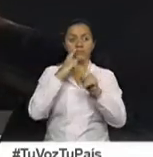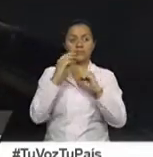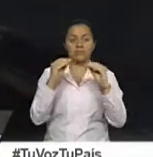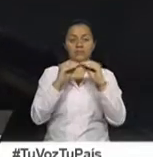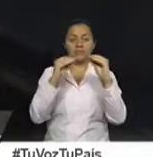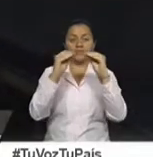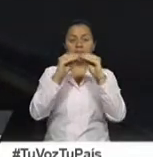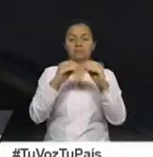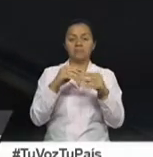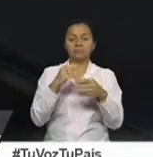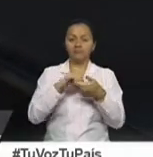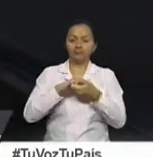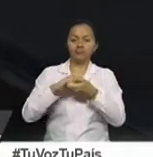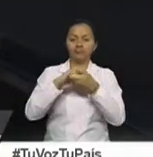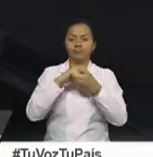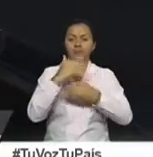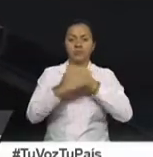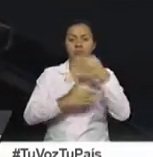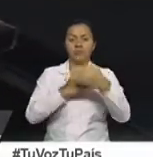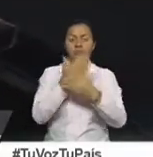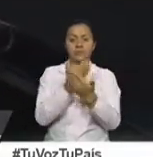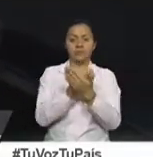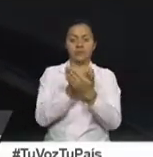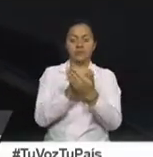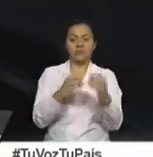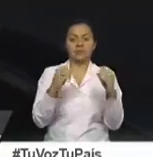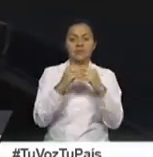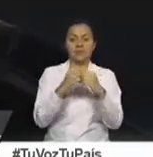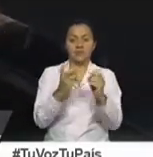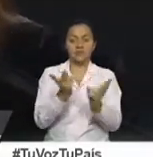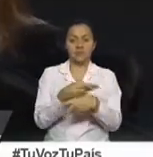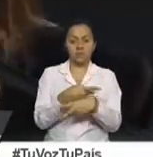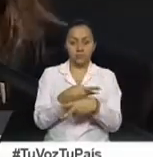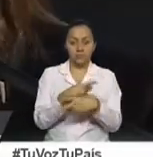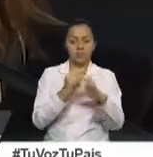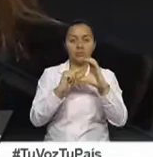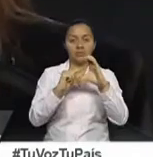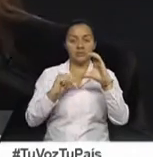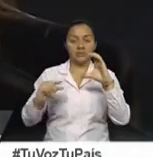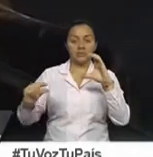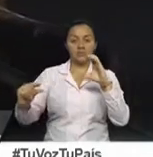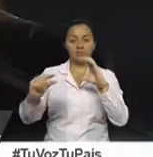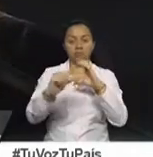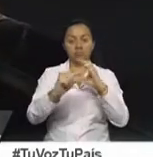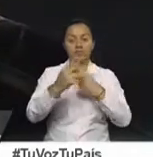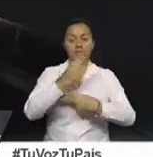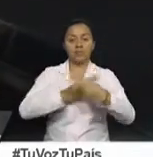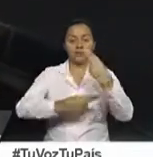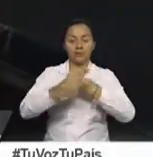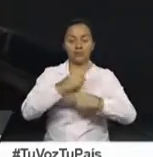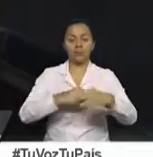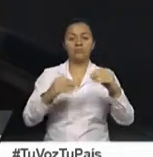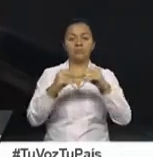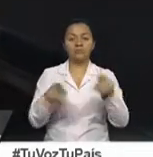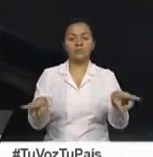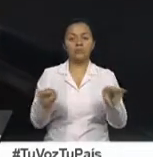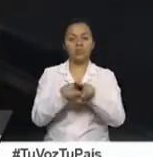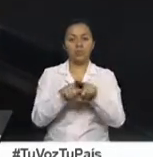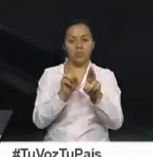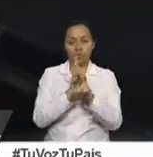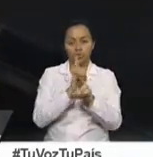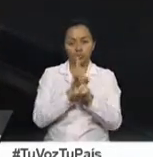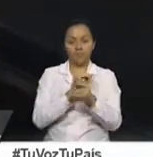más solidarias en los procesos económicos de producción, de distribución, comercialización y también de